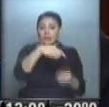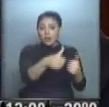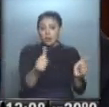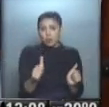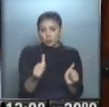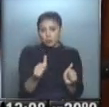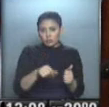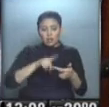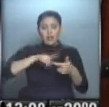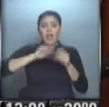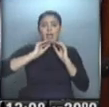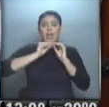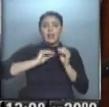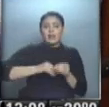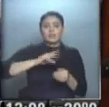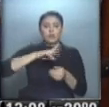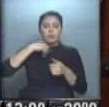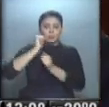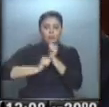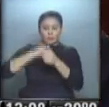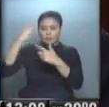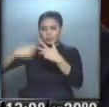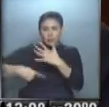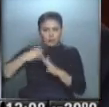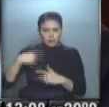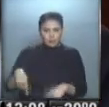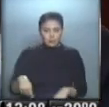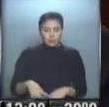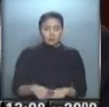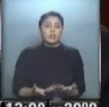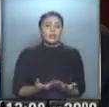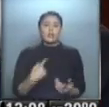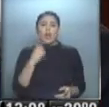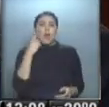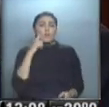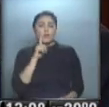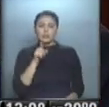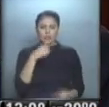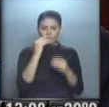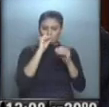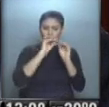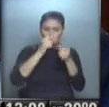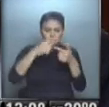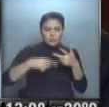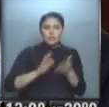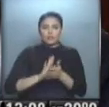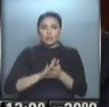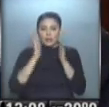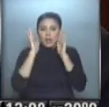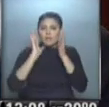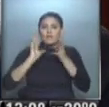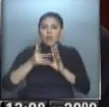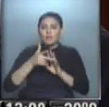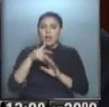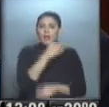de Emisiones Platense, Editorial Río Negro y luego Editorial Perfil. Y no caprichosamente estos casos se refieren a una pauta que utiliza